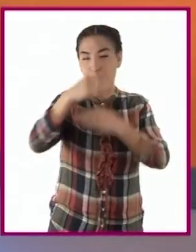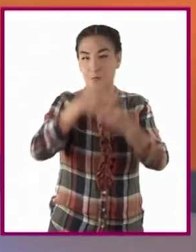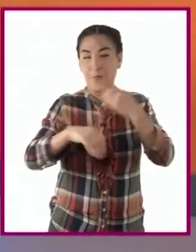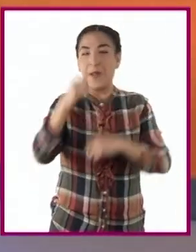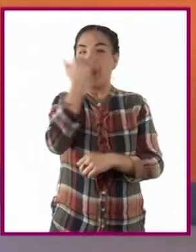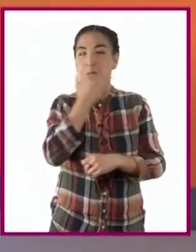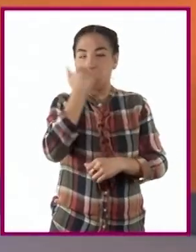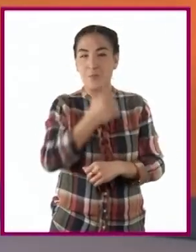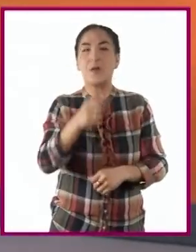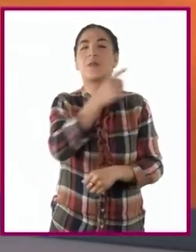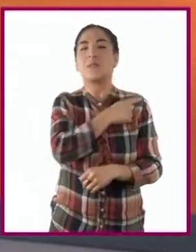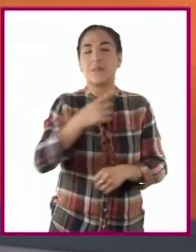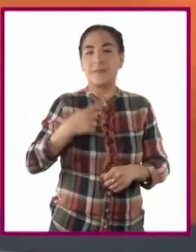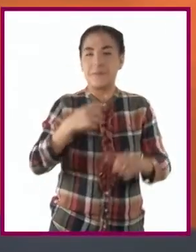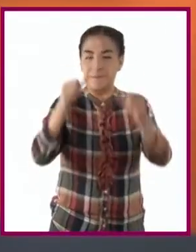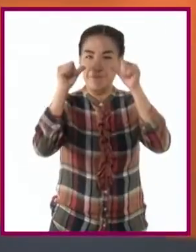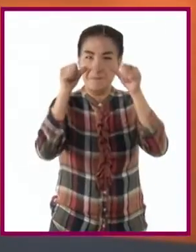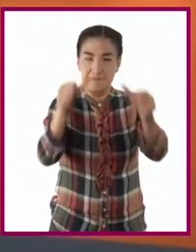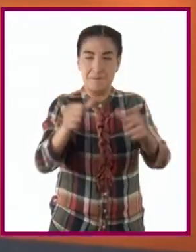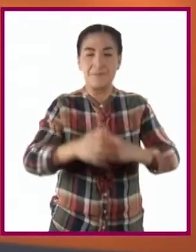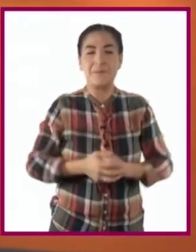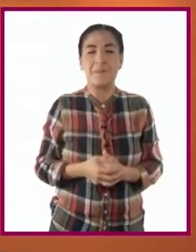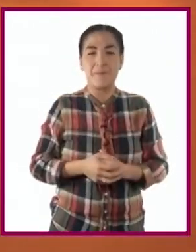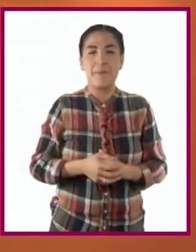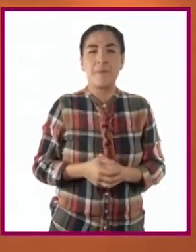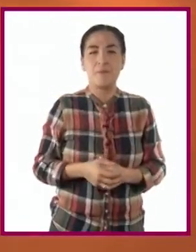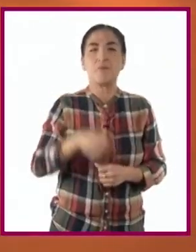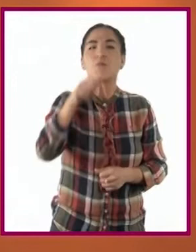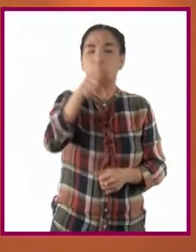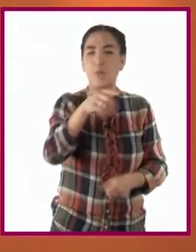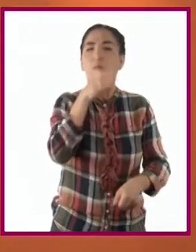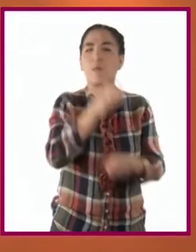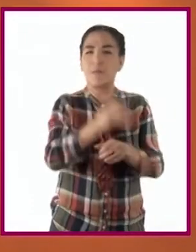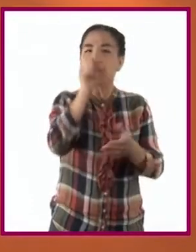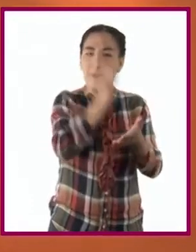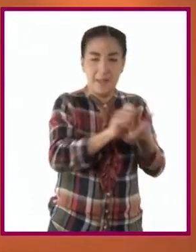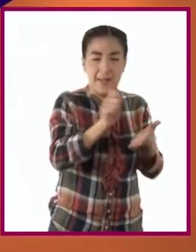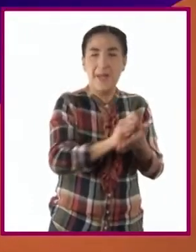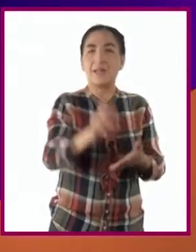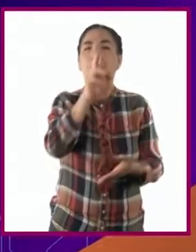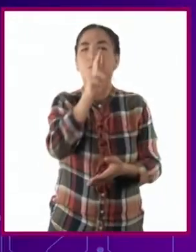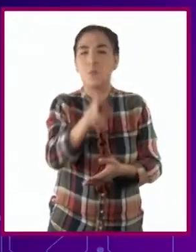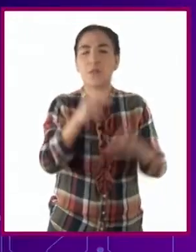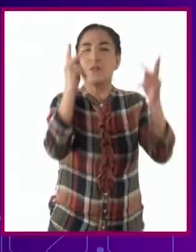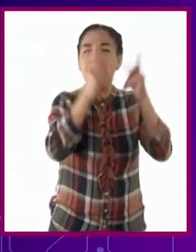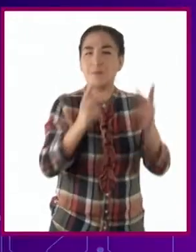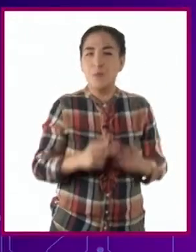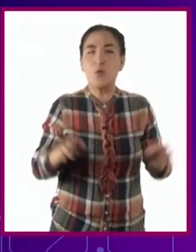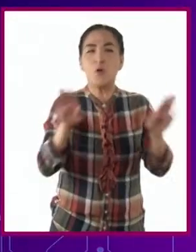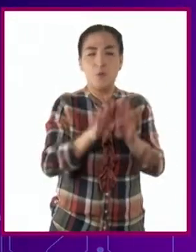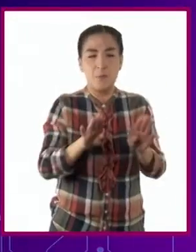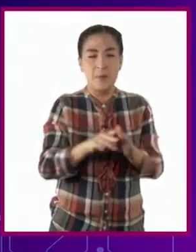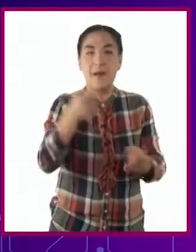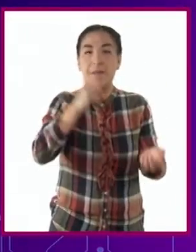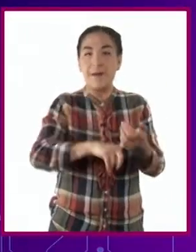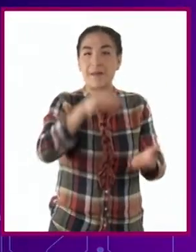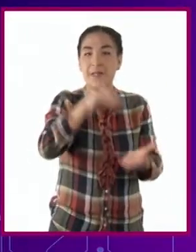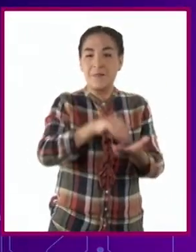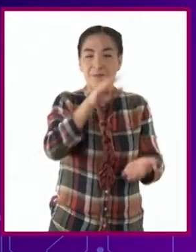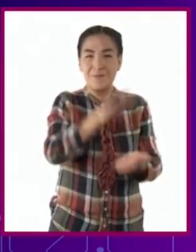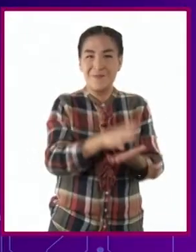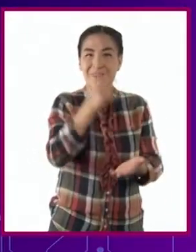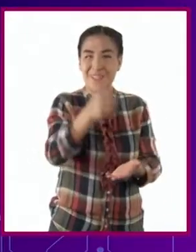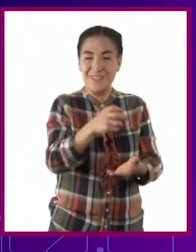alumnas y alumnos de segundo grado de secundaria. Planteen su respuesta y comparen. Los datos de la tabla que se deben